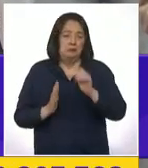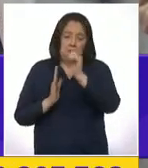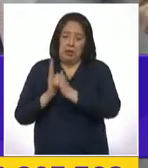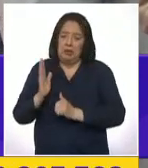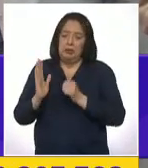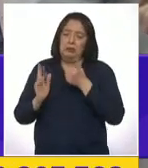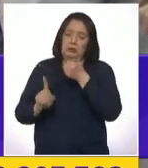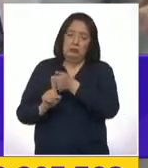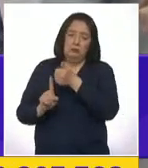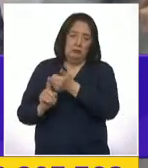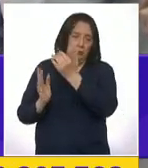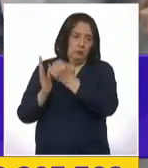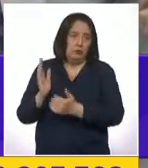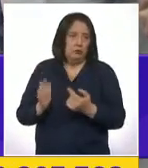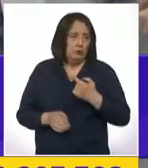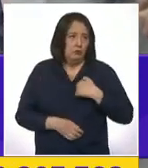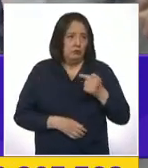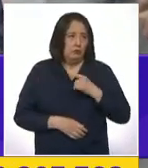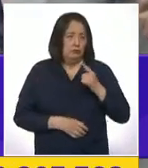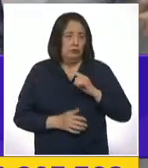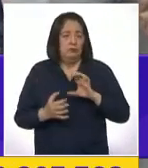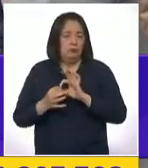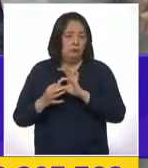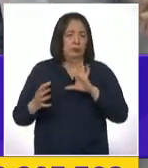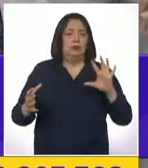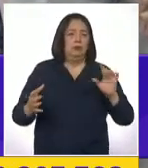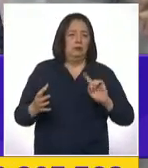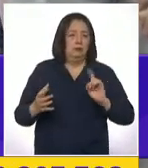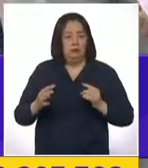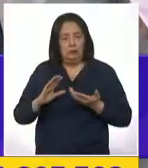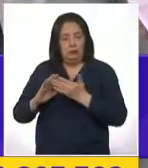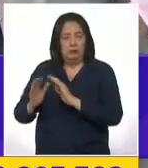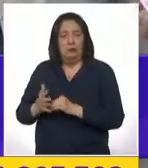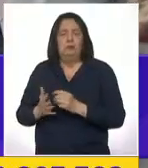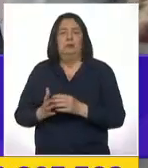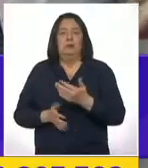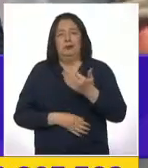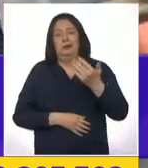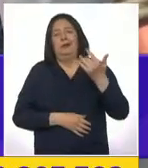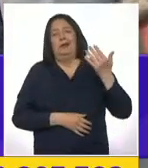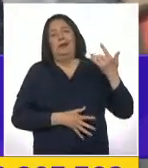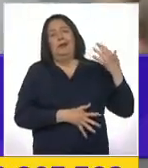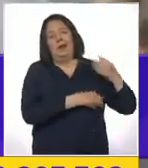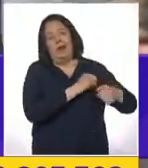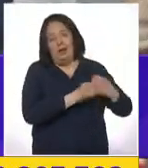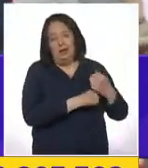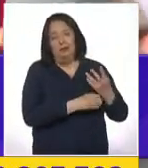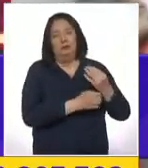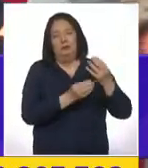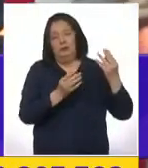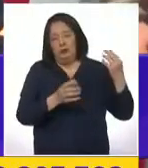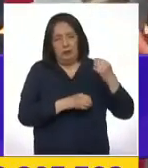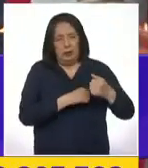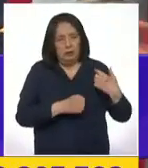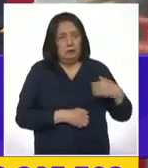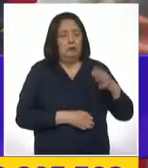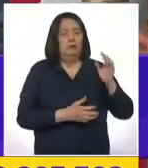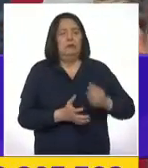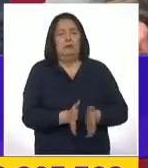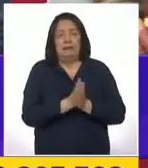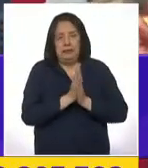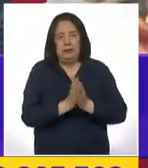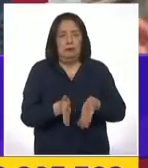propia. Yo no me voy a desligar de este pueblo que por muchos años, por décadas, ha venido